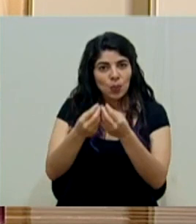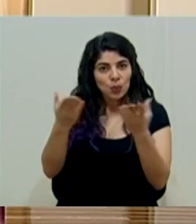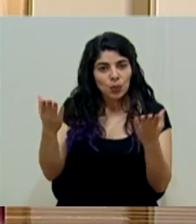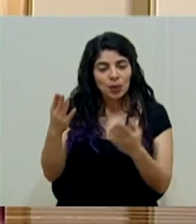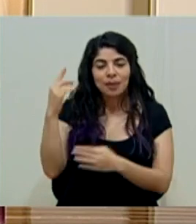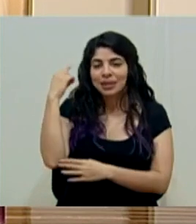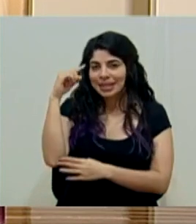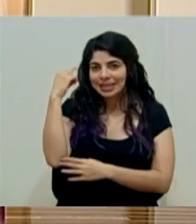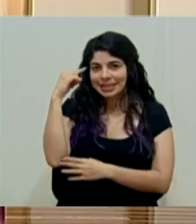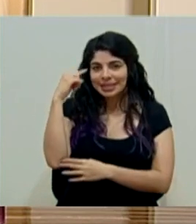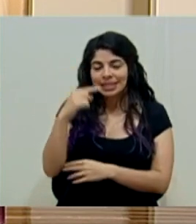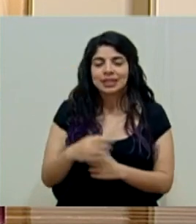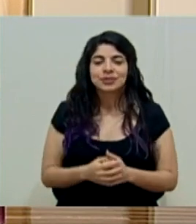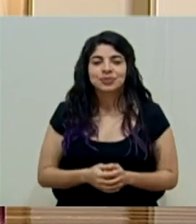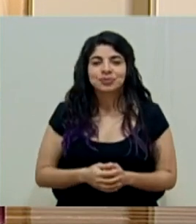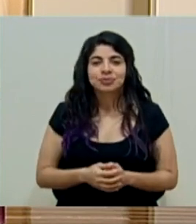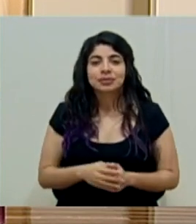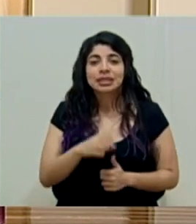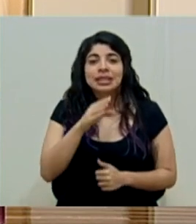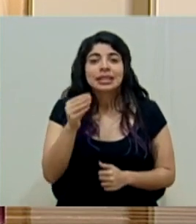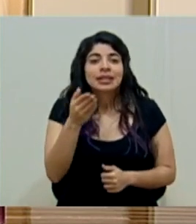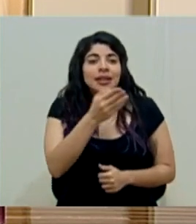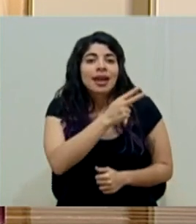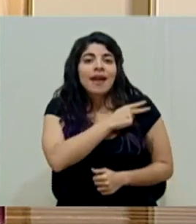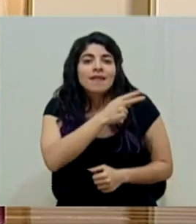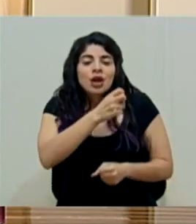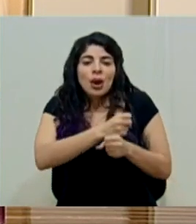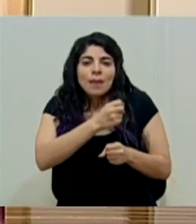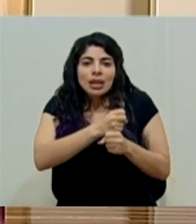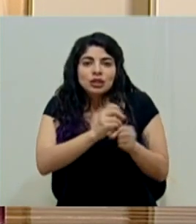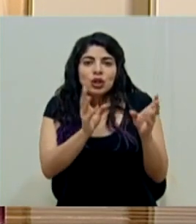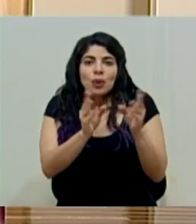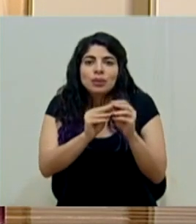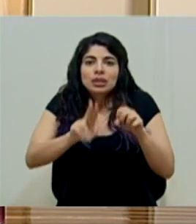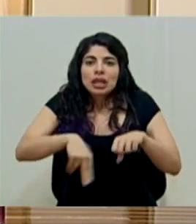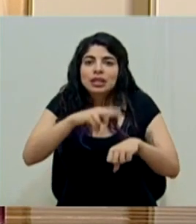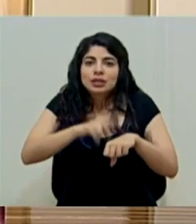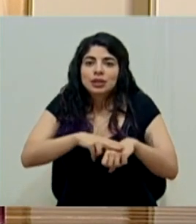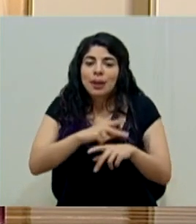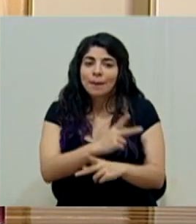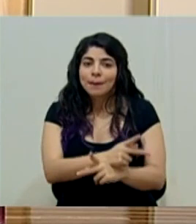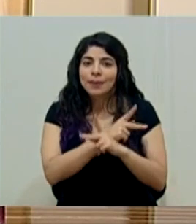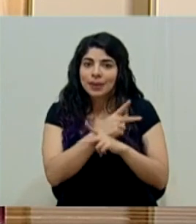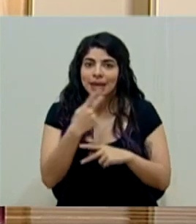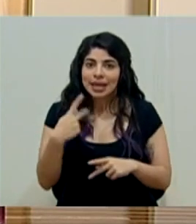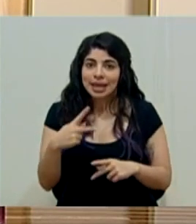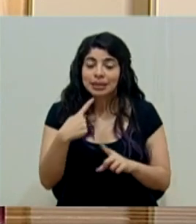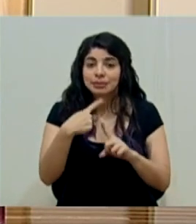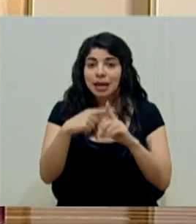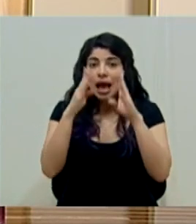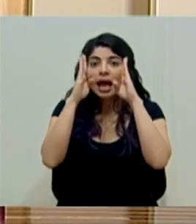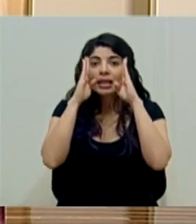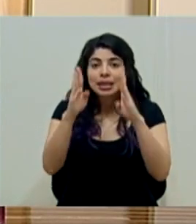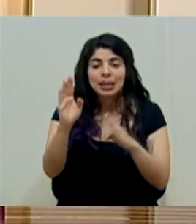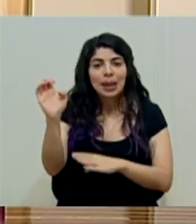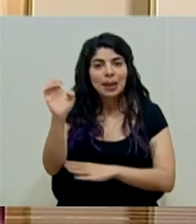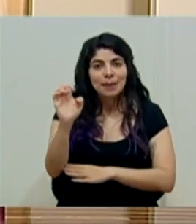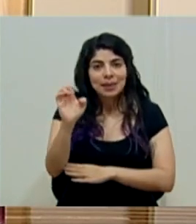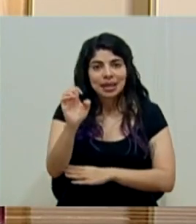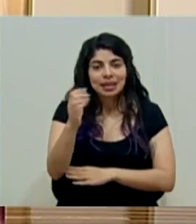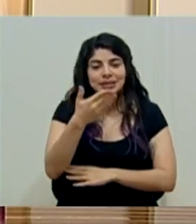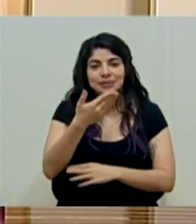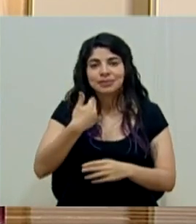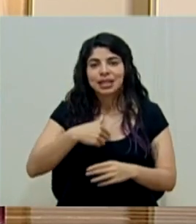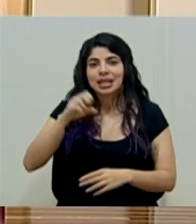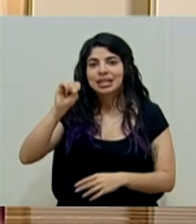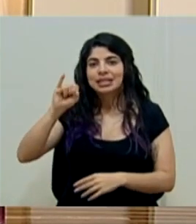Pública, la señora Giselle Cruz, al Jefe de Operaciones de la Comisión Nacional de Prevención de Riesgos y Atención de Emergencias,